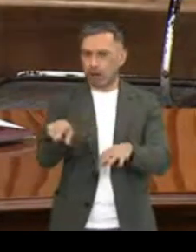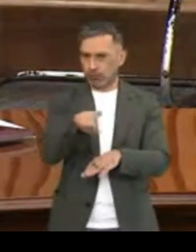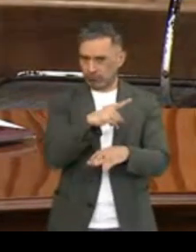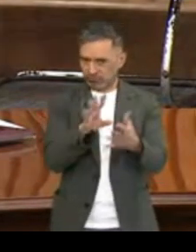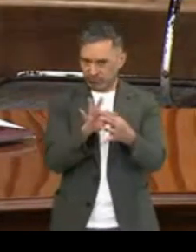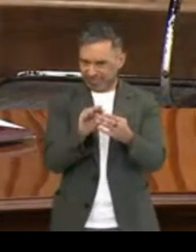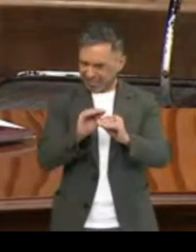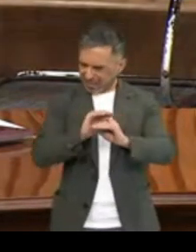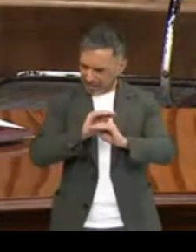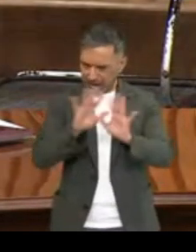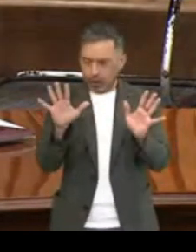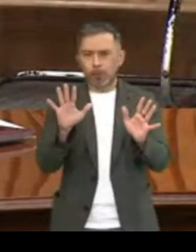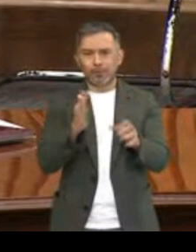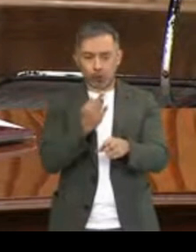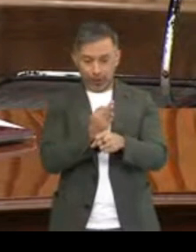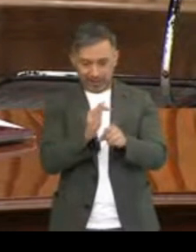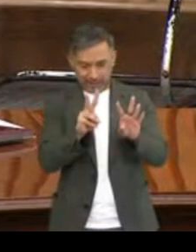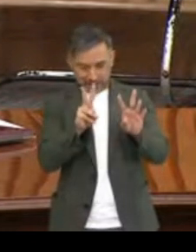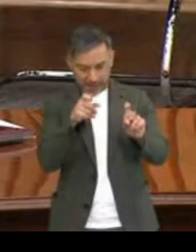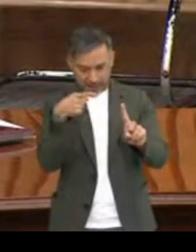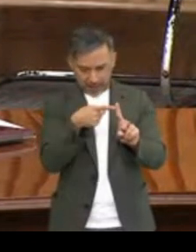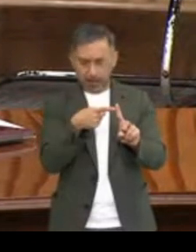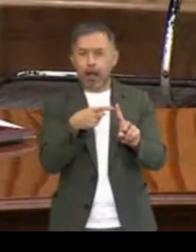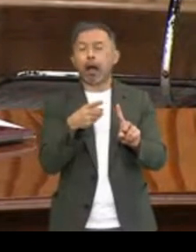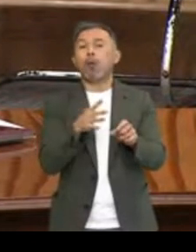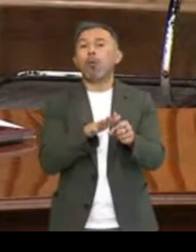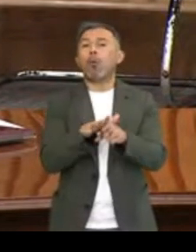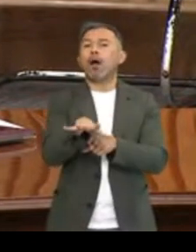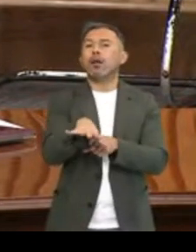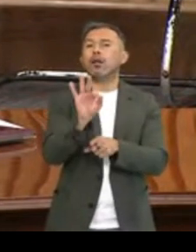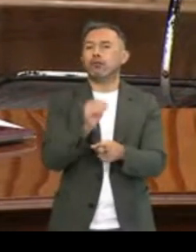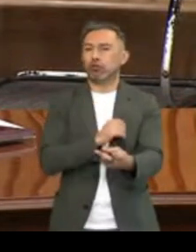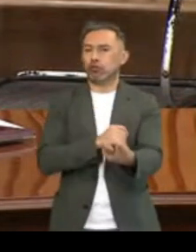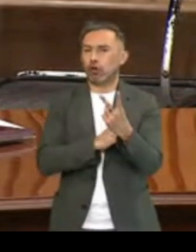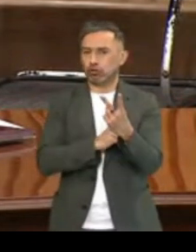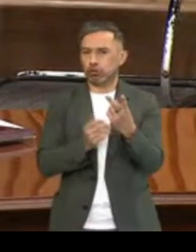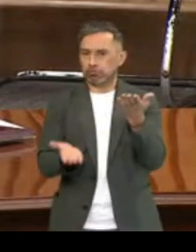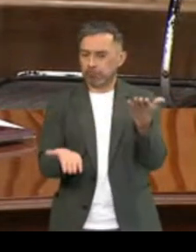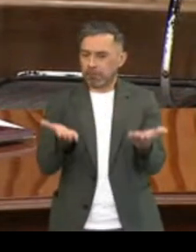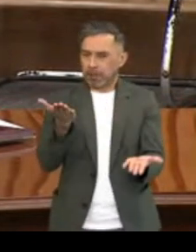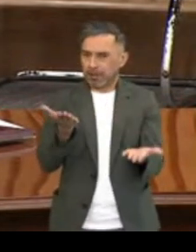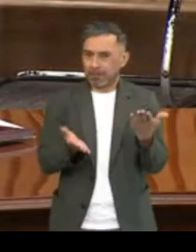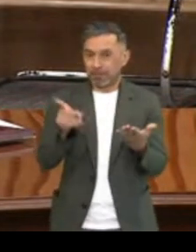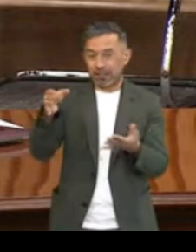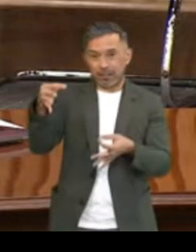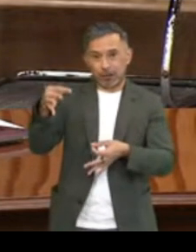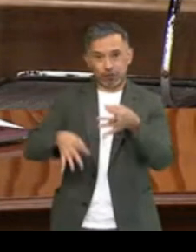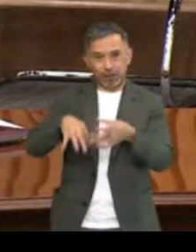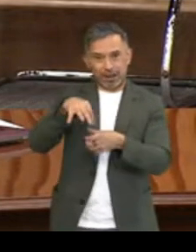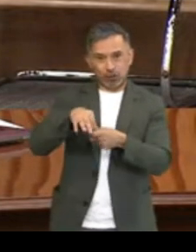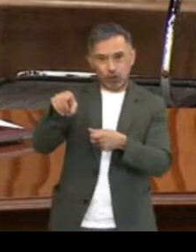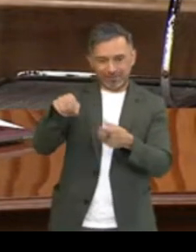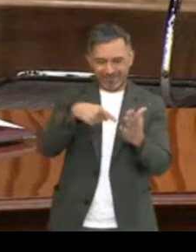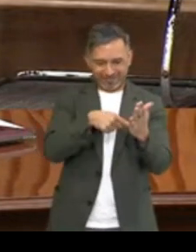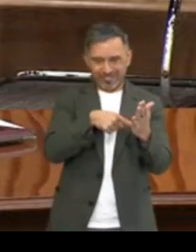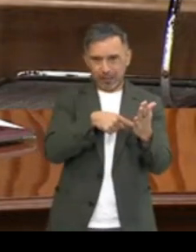parte en particular. Hay de dos sopas de lo que va a determinar el Tribunal Electoral en el medio de